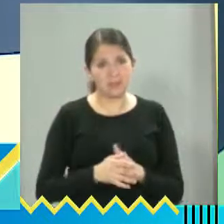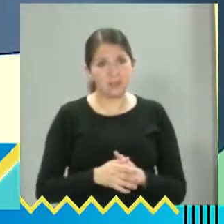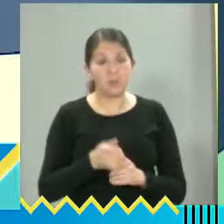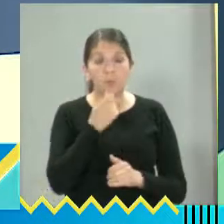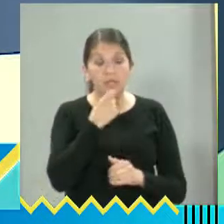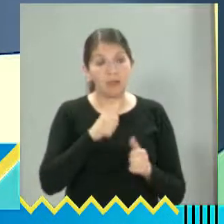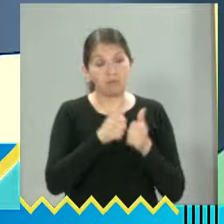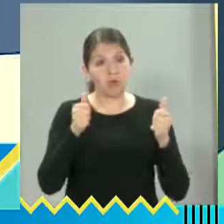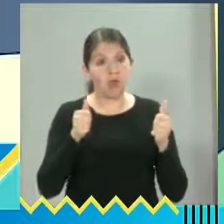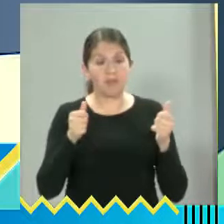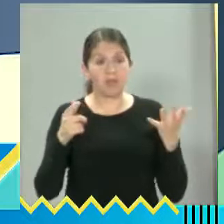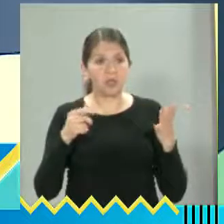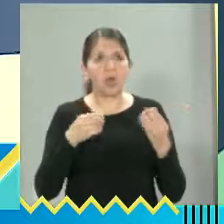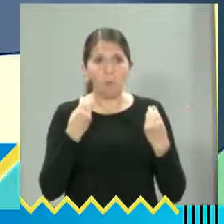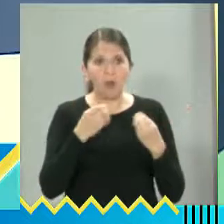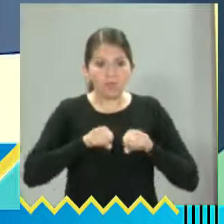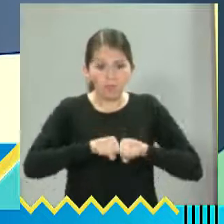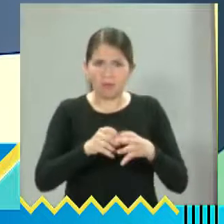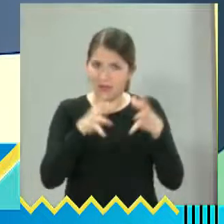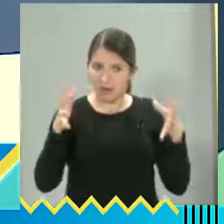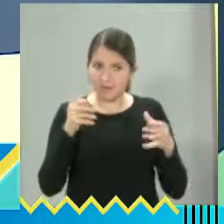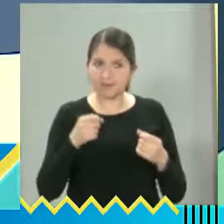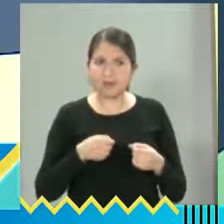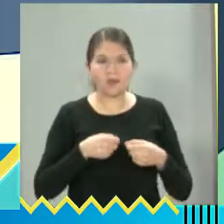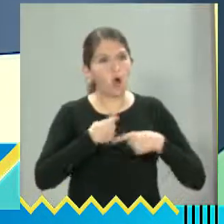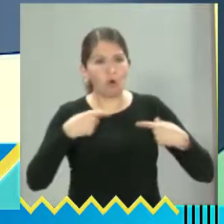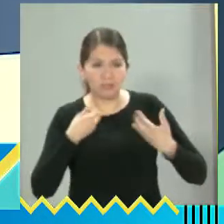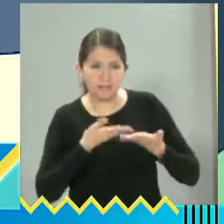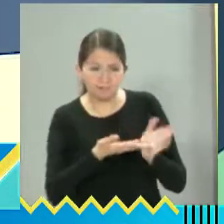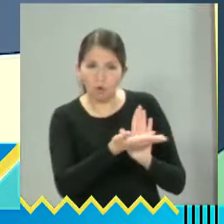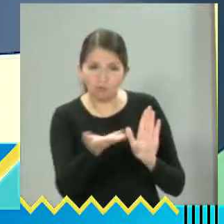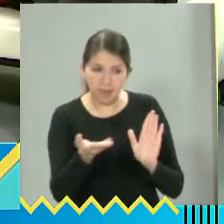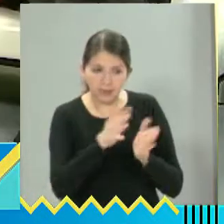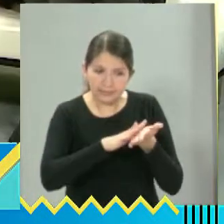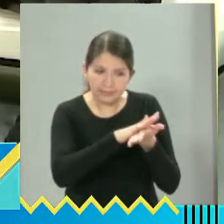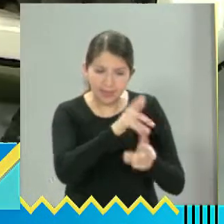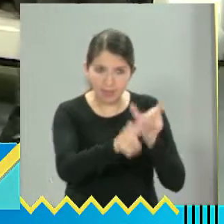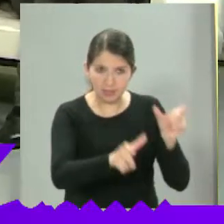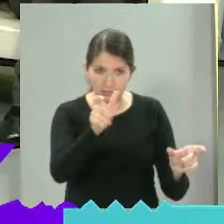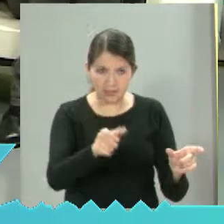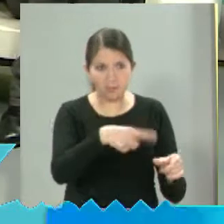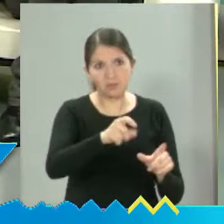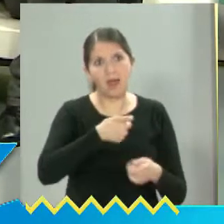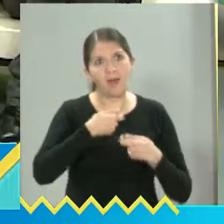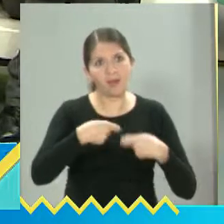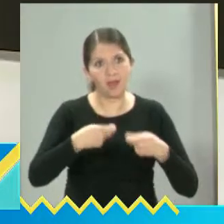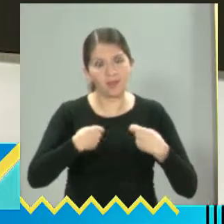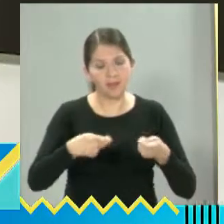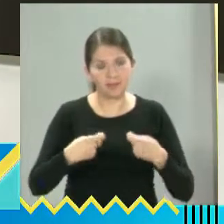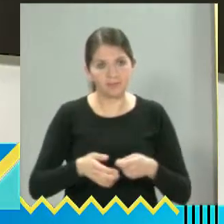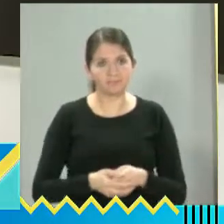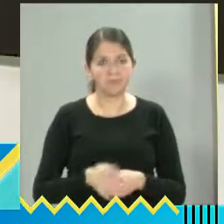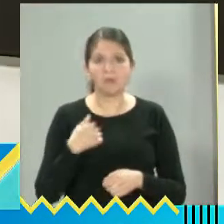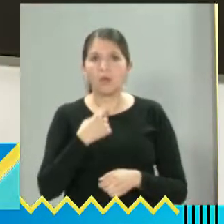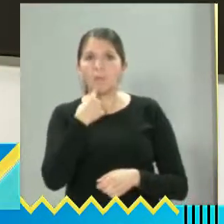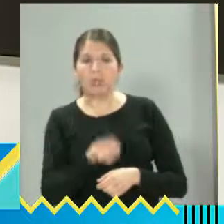persona para que tranquilamente gaste muchísimo más de lo que tenía pensado gastar. Y desde la política económica, la economía política, que ya no sé quién define a